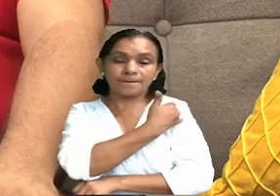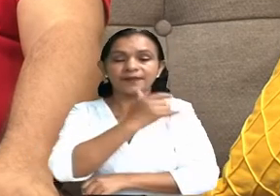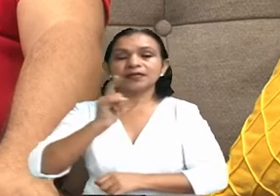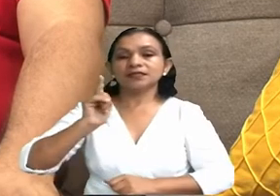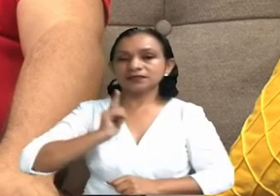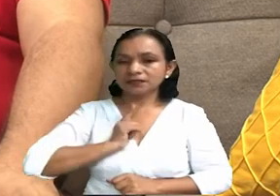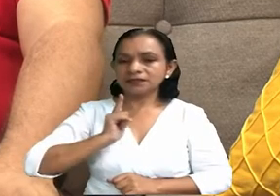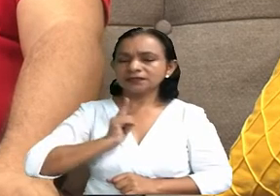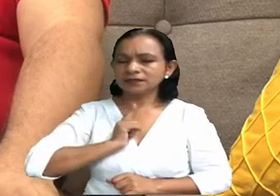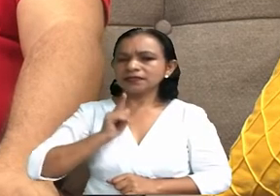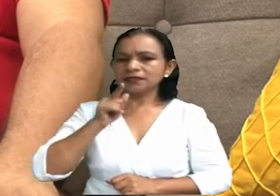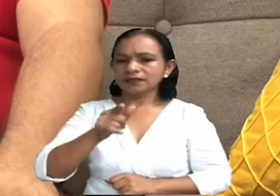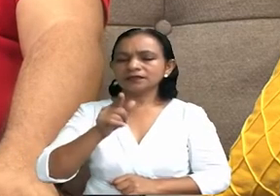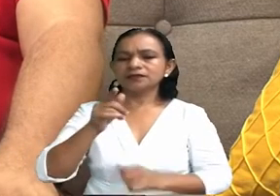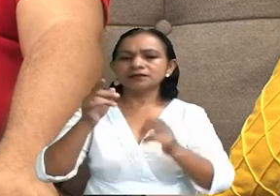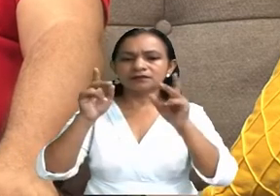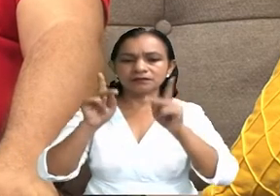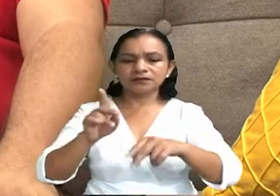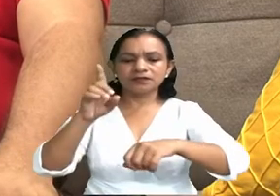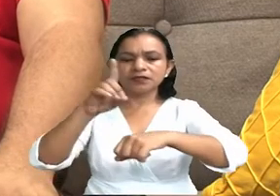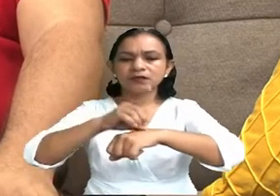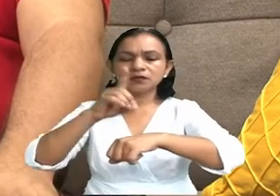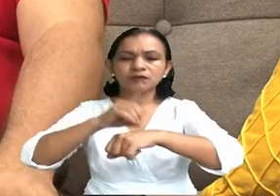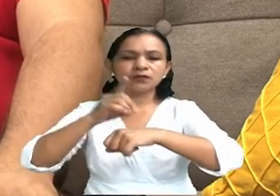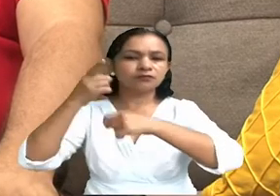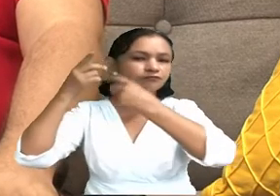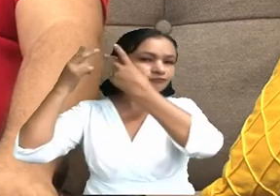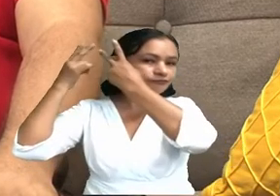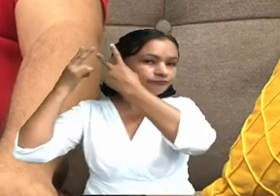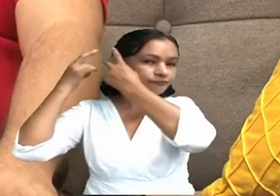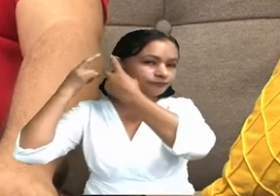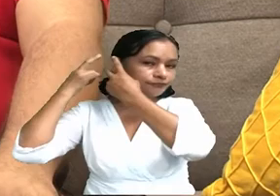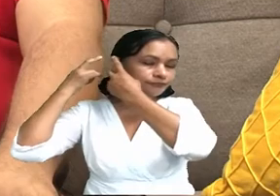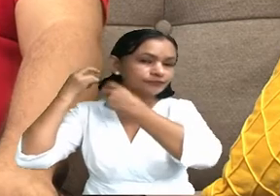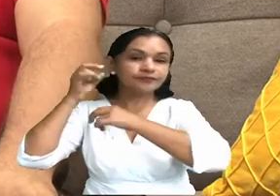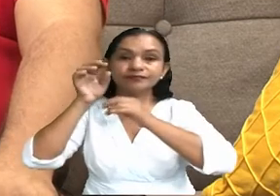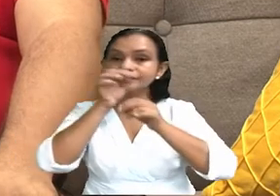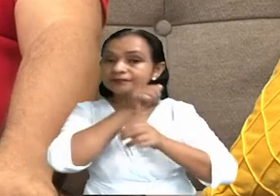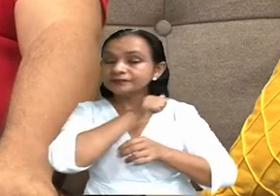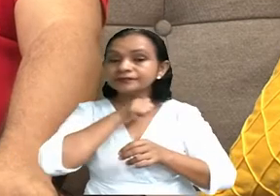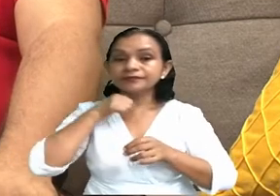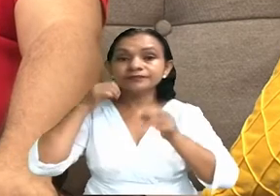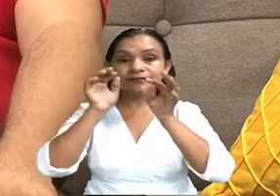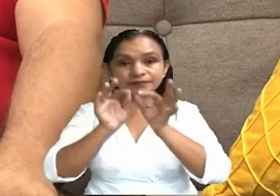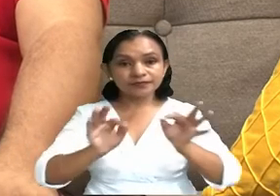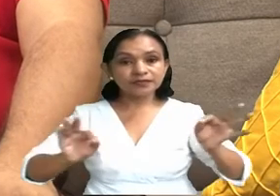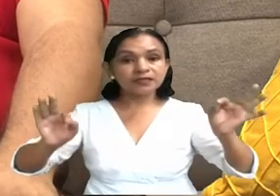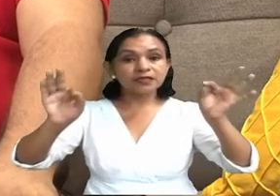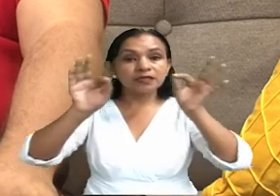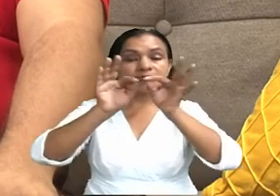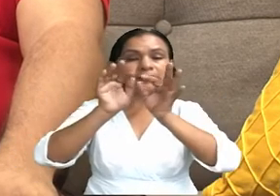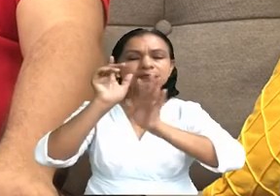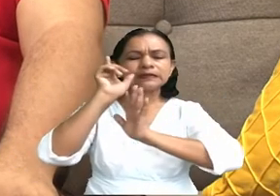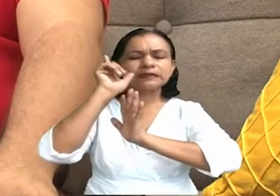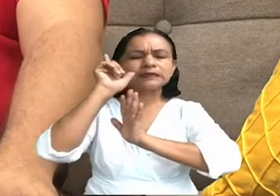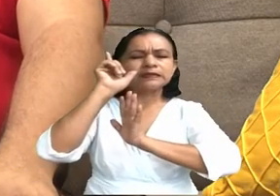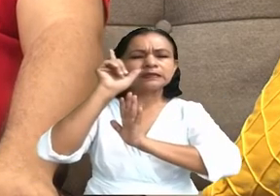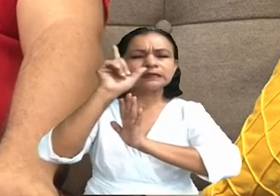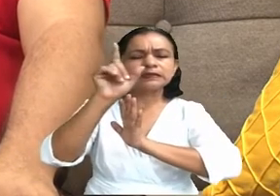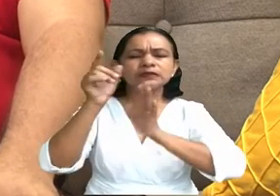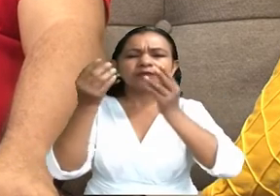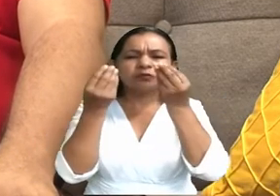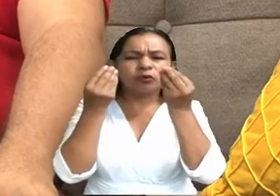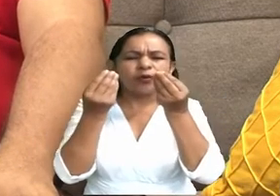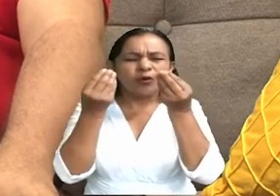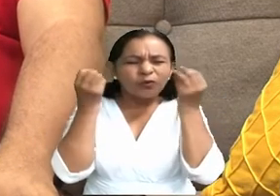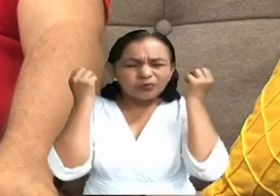cuentan con los servicios de audiología, que tan importante es porque a veces vivimos en zonas sumamente ruidosas que a